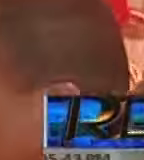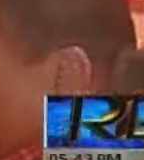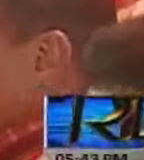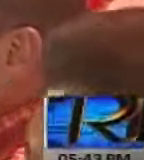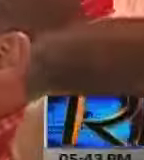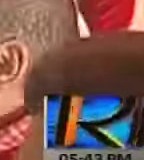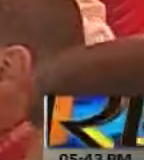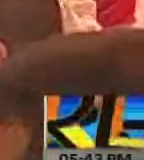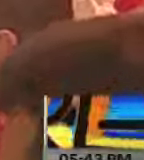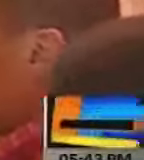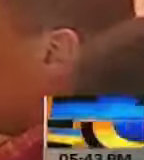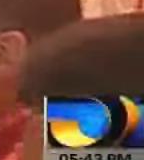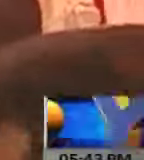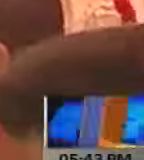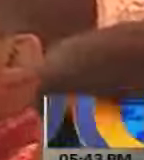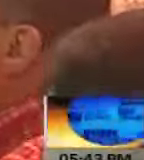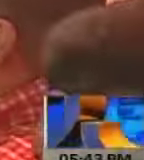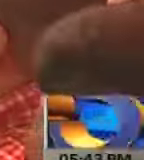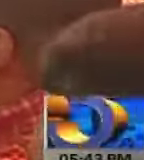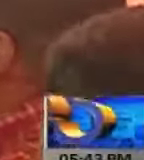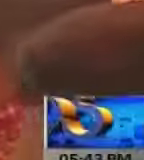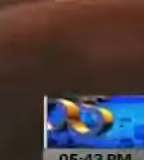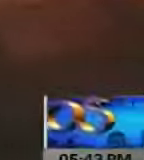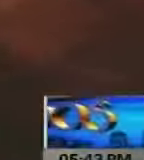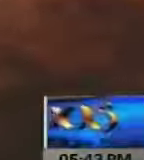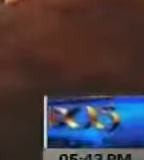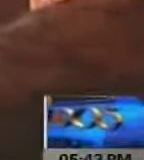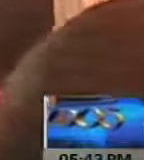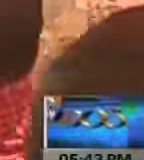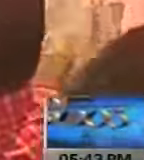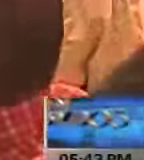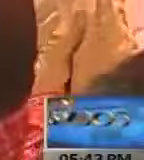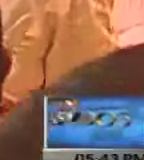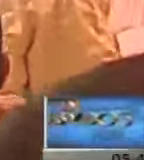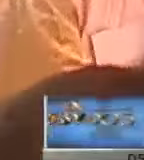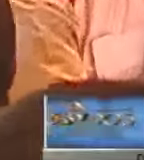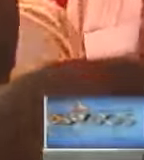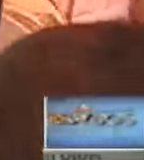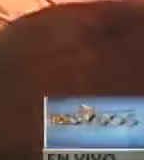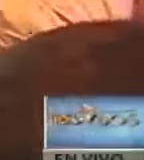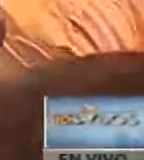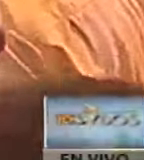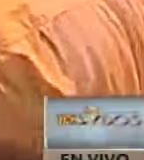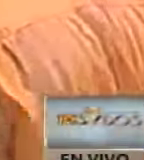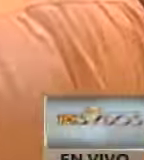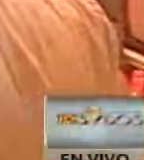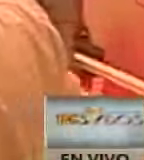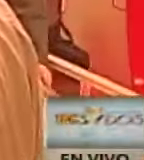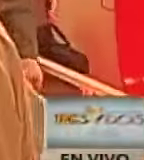Porque coméntame cuáles son sus propuestas como trabajadores para el fortalecimiento económico del país.